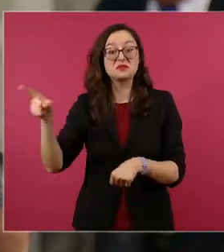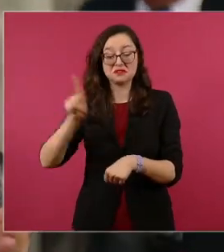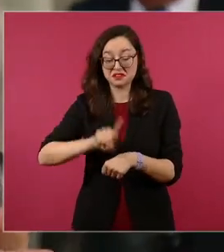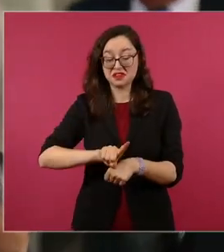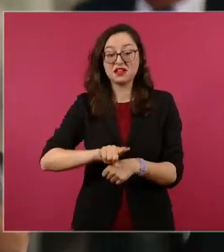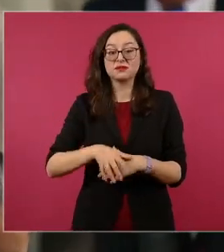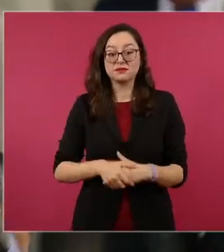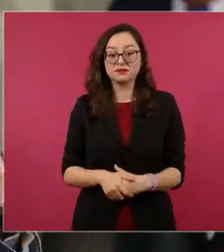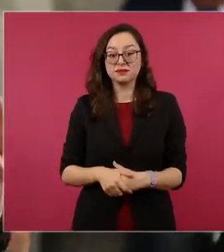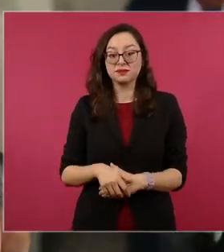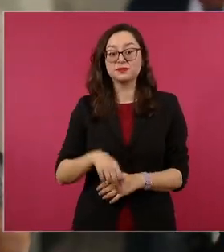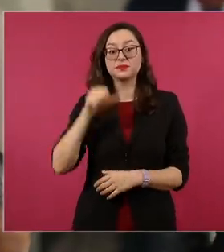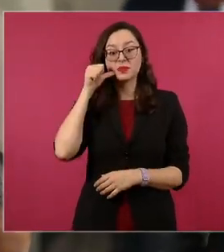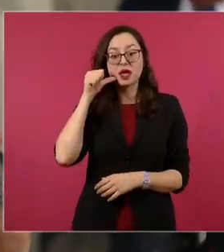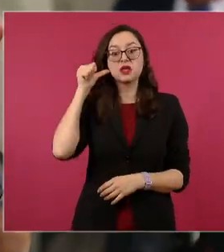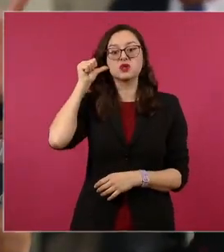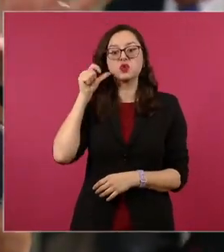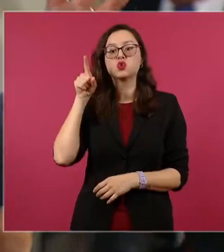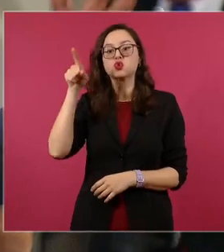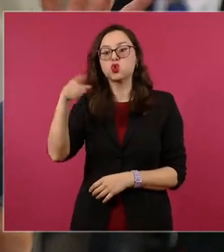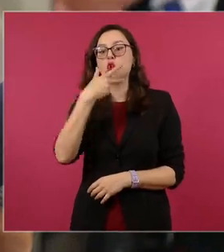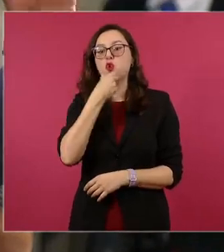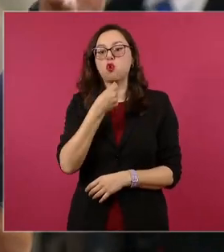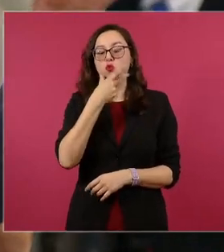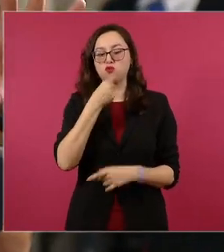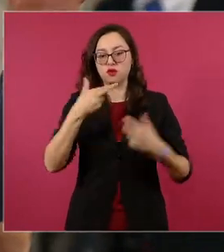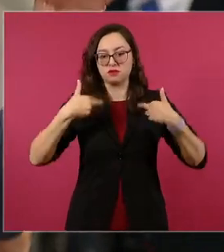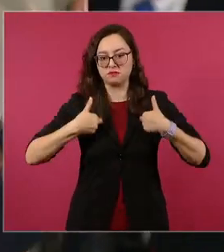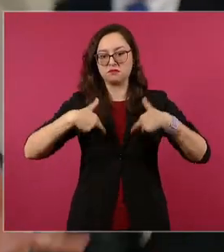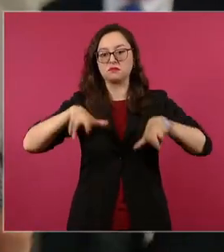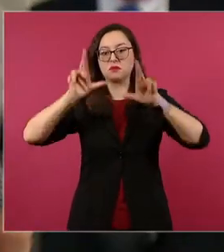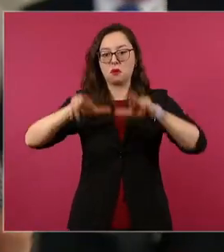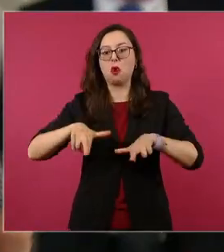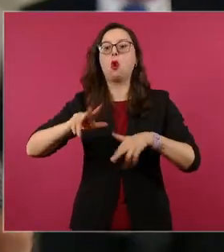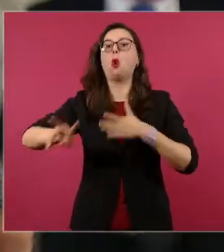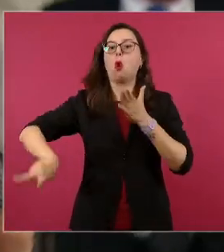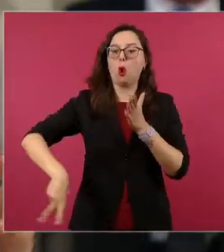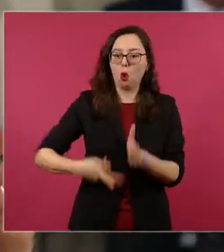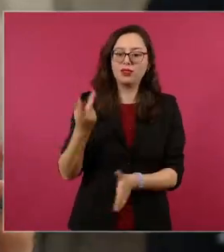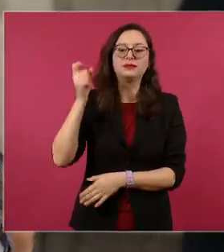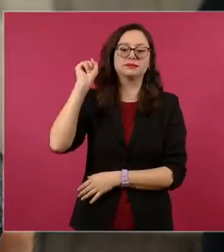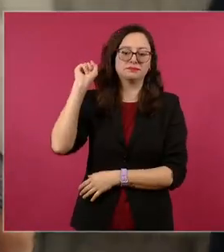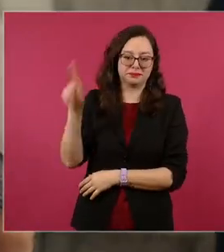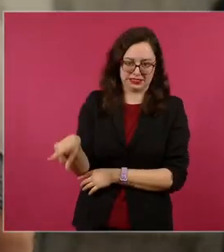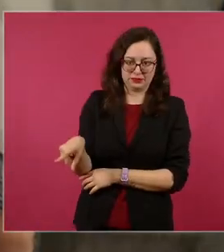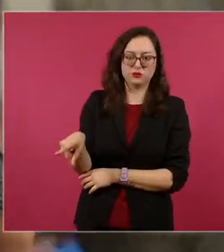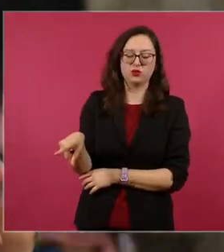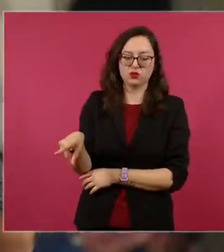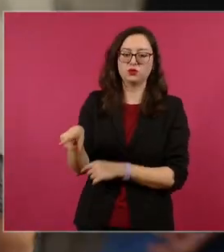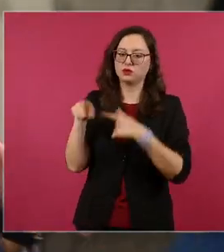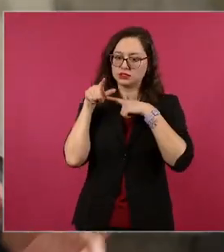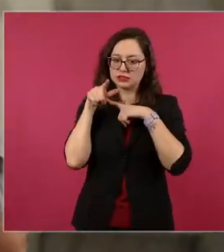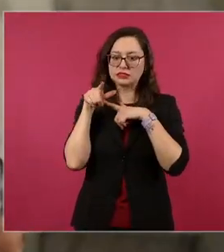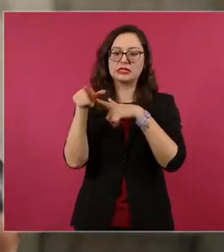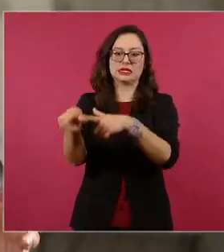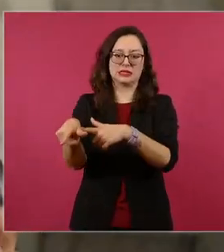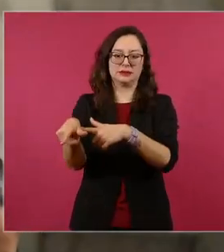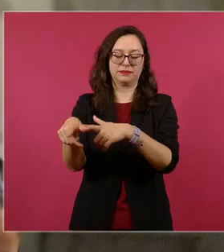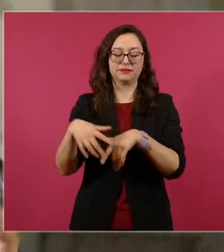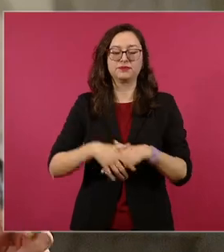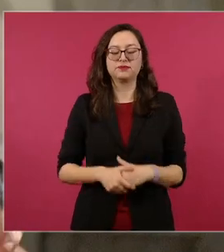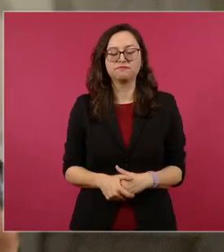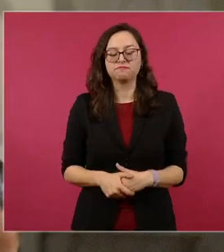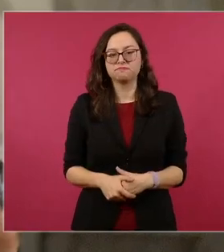el representante de ese país se reeligió. En este marco internacional, presidente, me llama la atención mucho, lo platicaba con